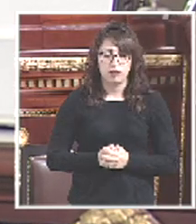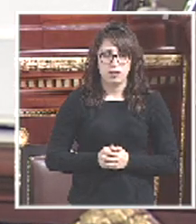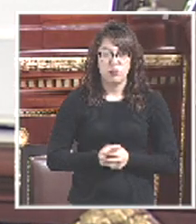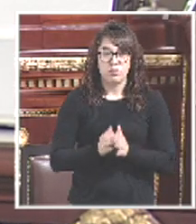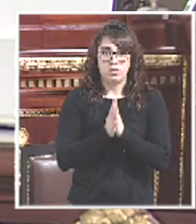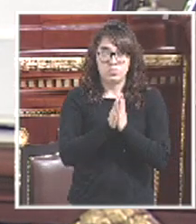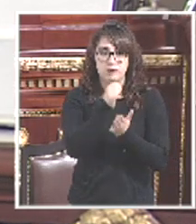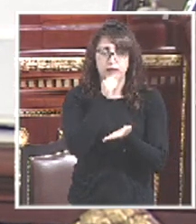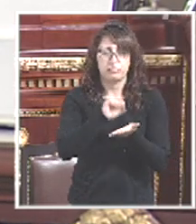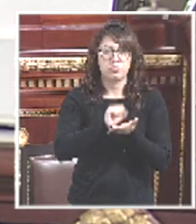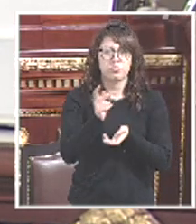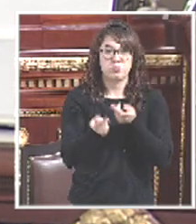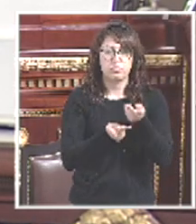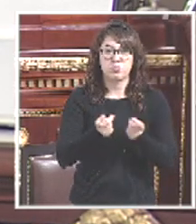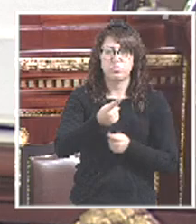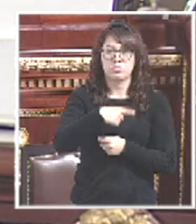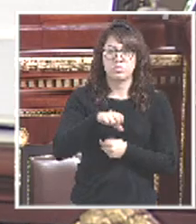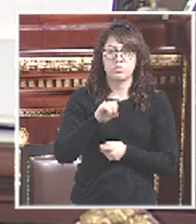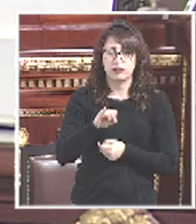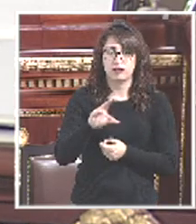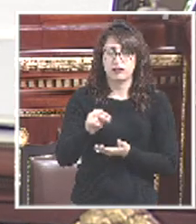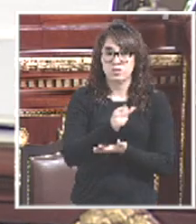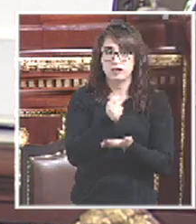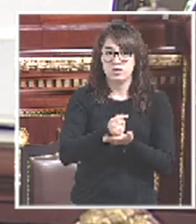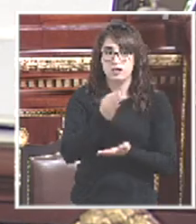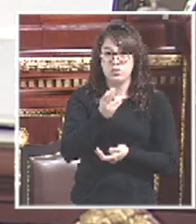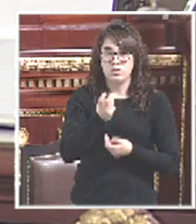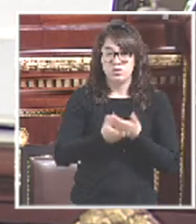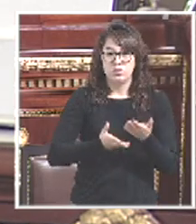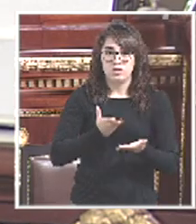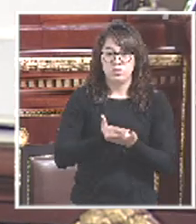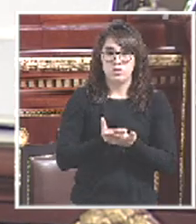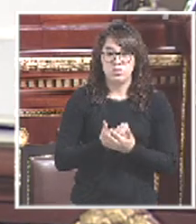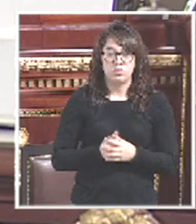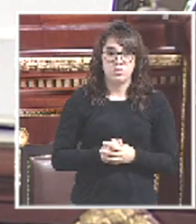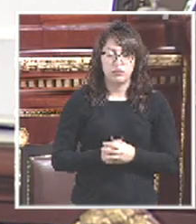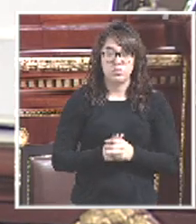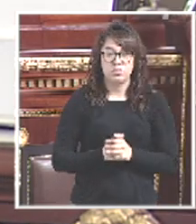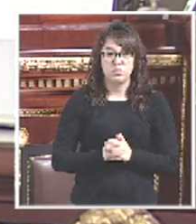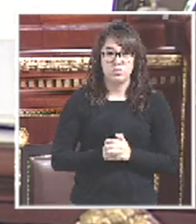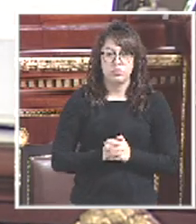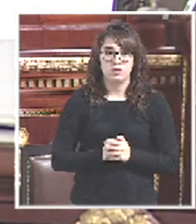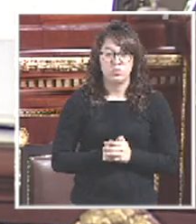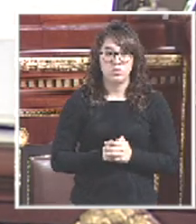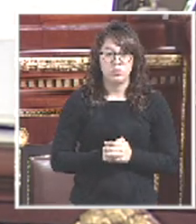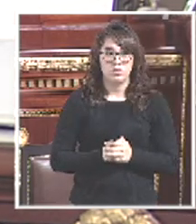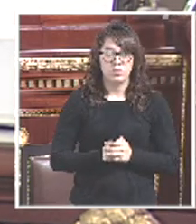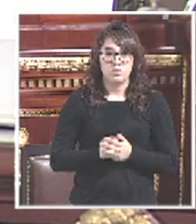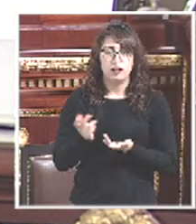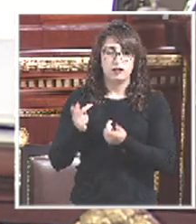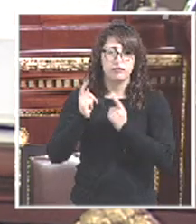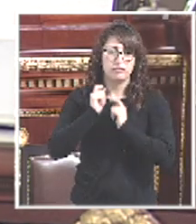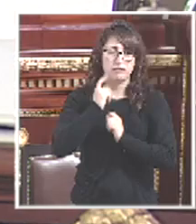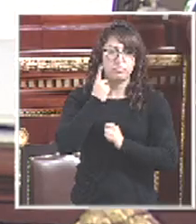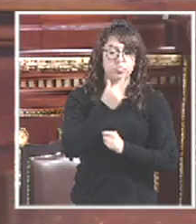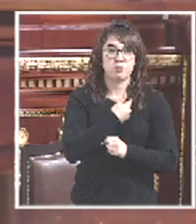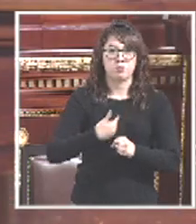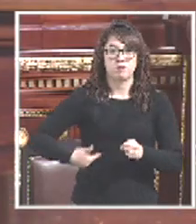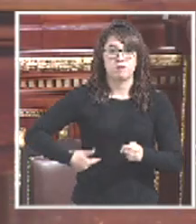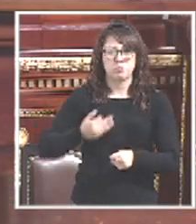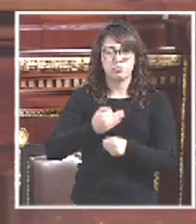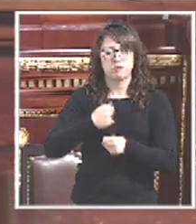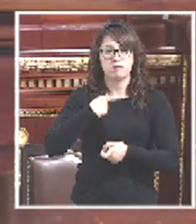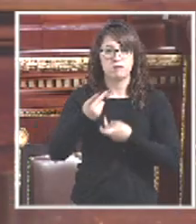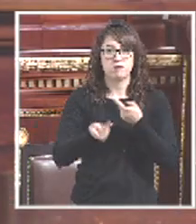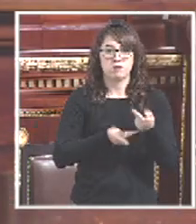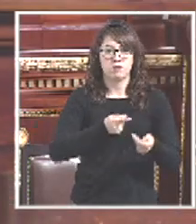Procede la Secretaría a preguntar a la Comisión Permanente en Votación Económica si es de aprobarse la proposición a discusión. Por instrucciones de la Presidencia en votación